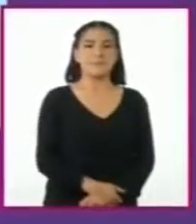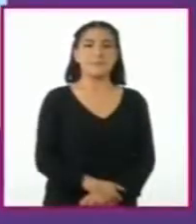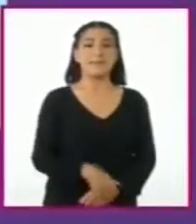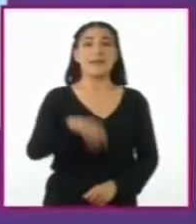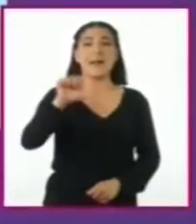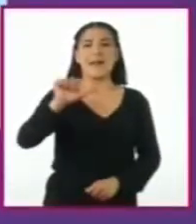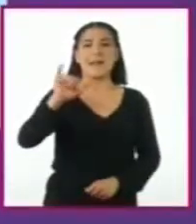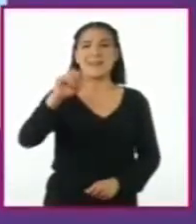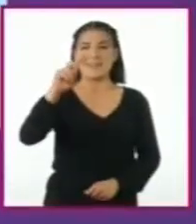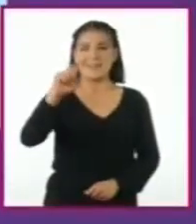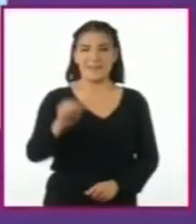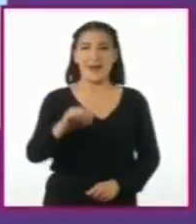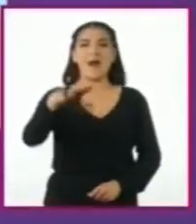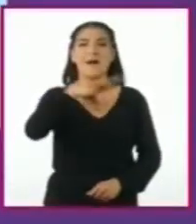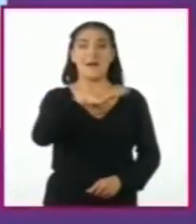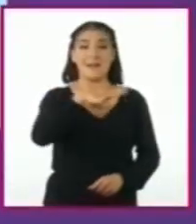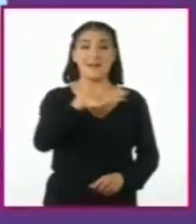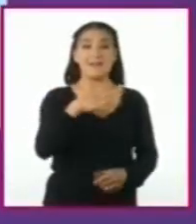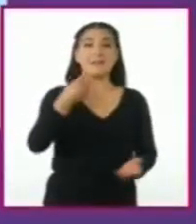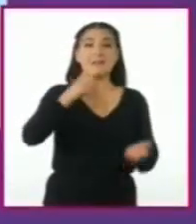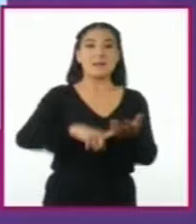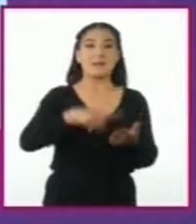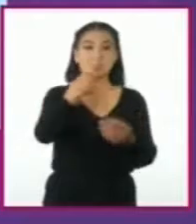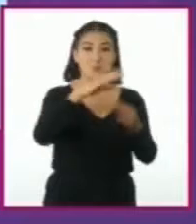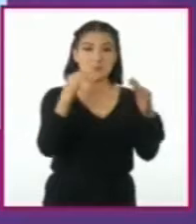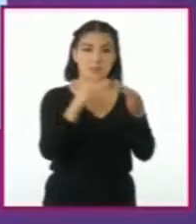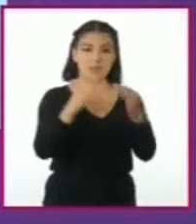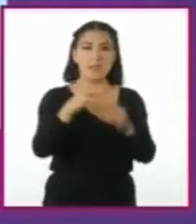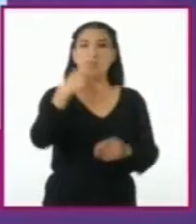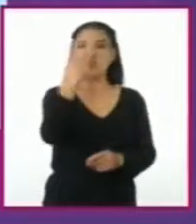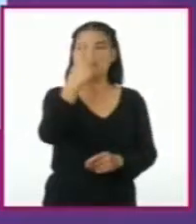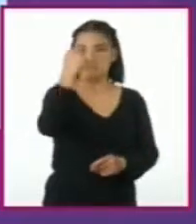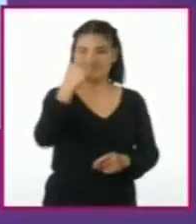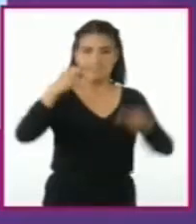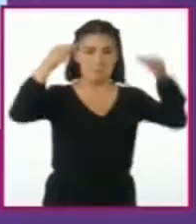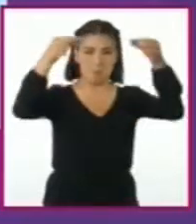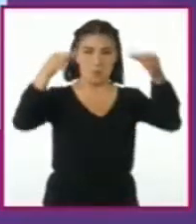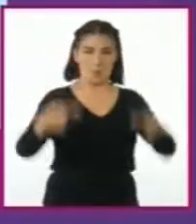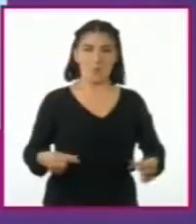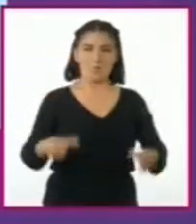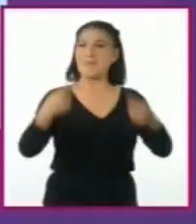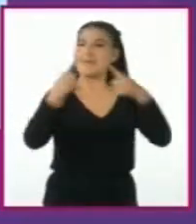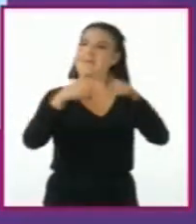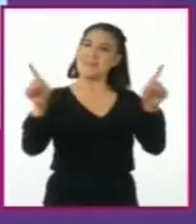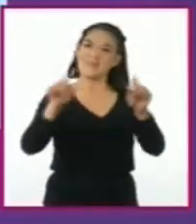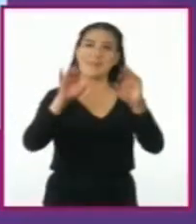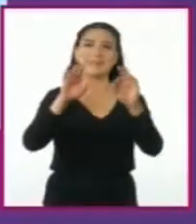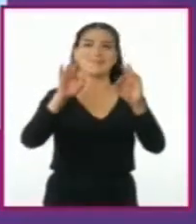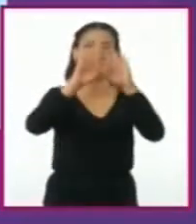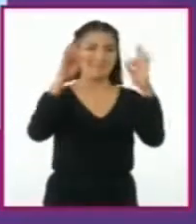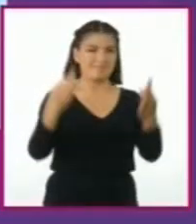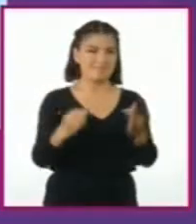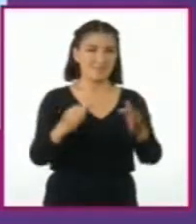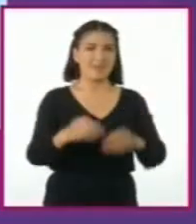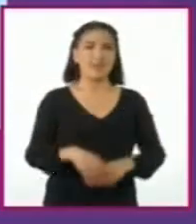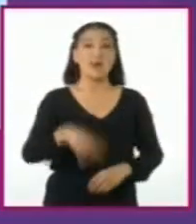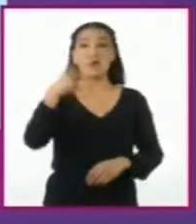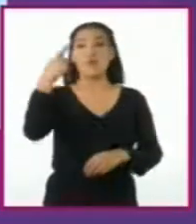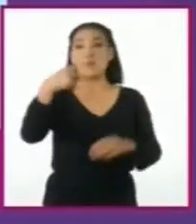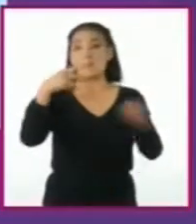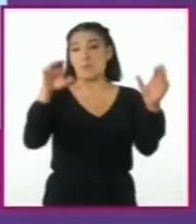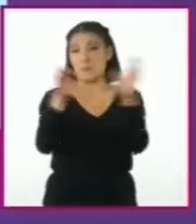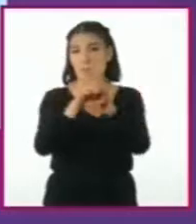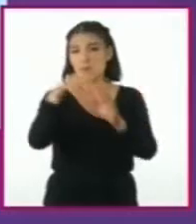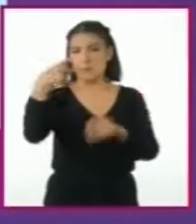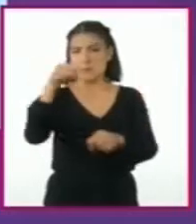Aida tiene en su casa 2 televisores de pantalla plana, que son de diferente tamaño. En el cuarto de su abuelita hay